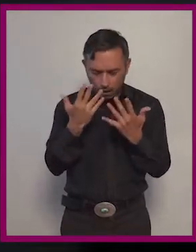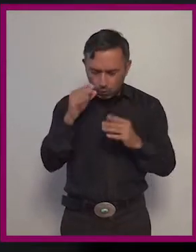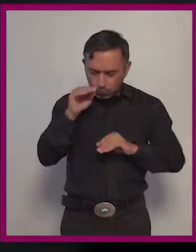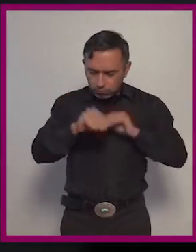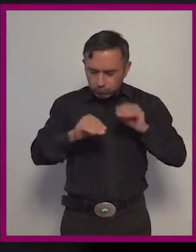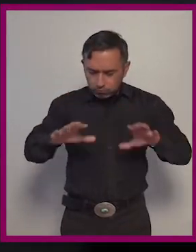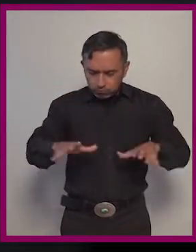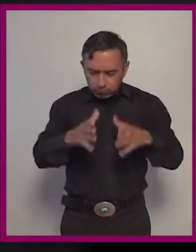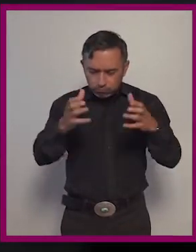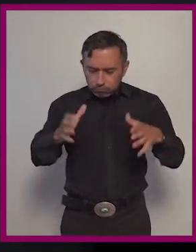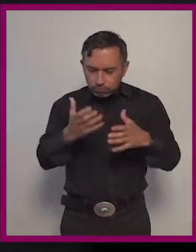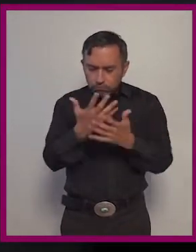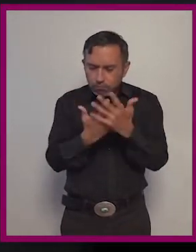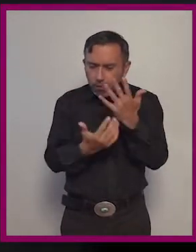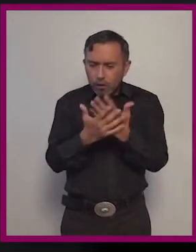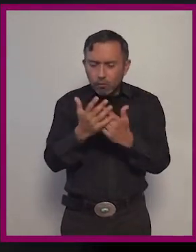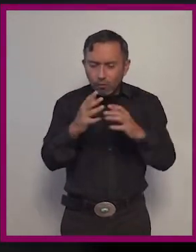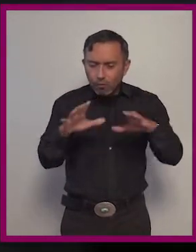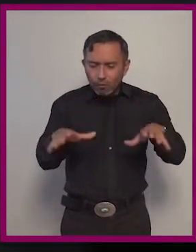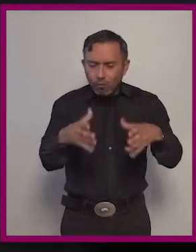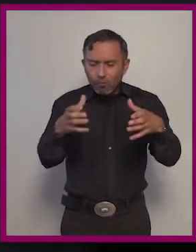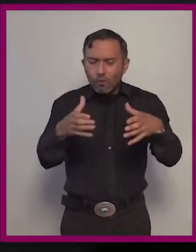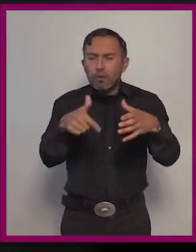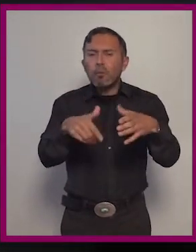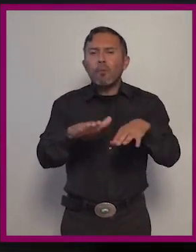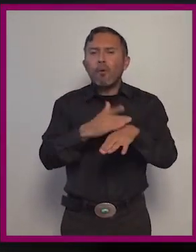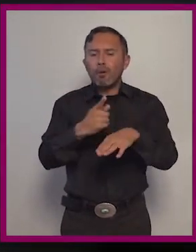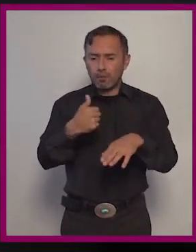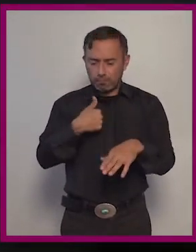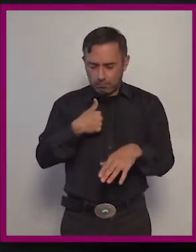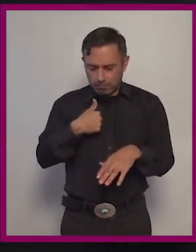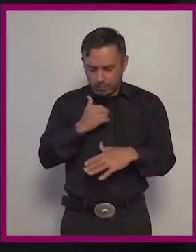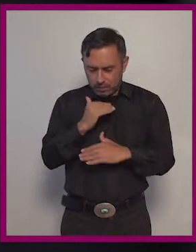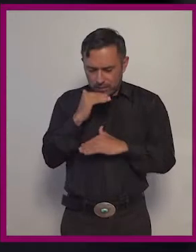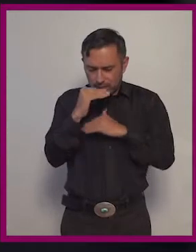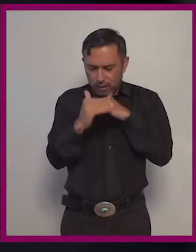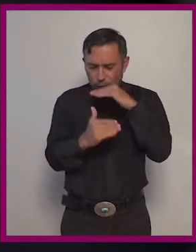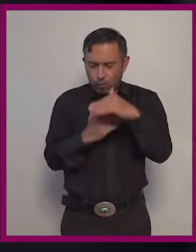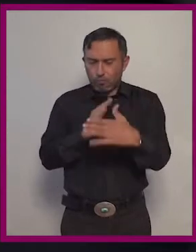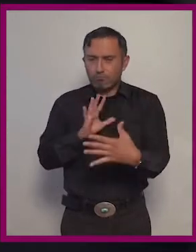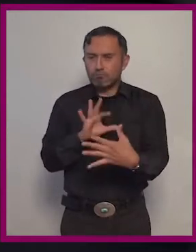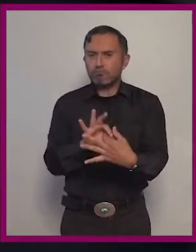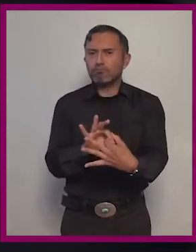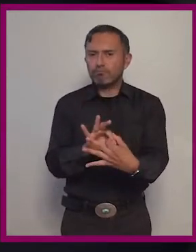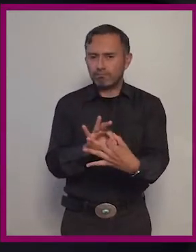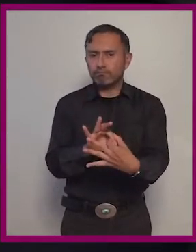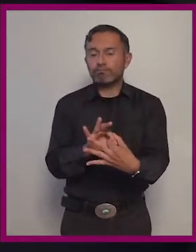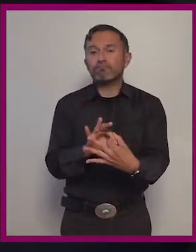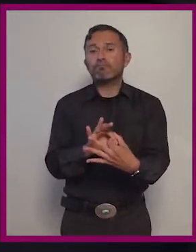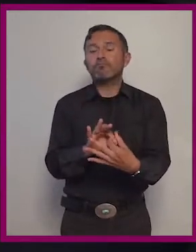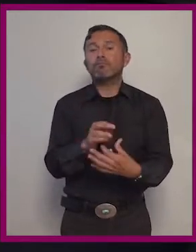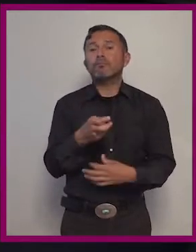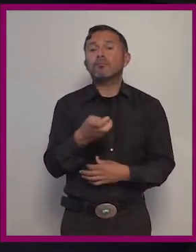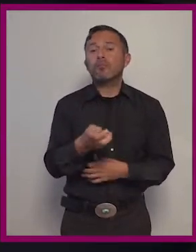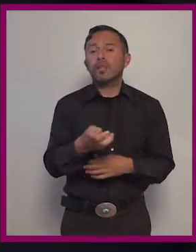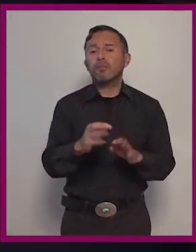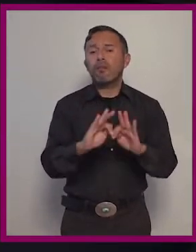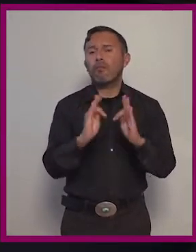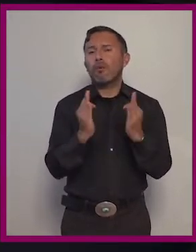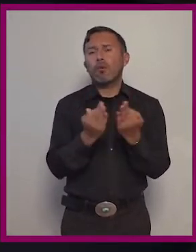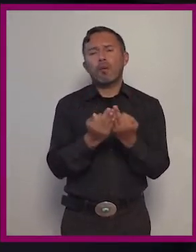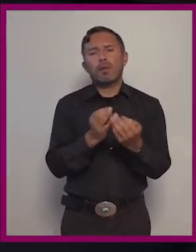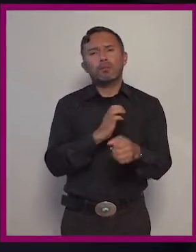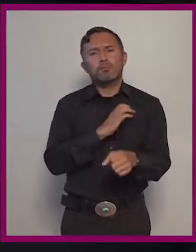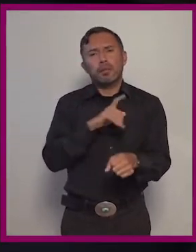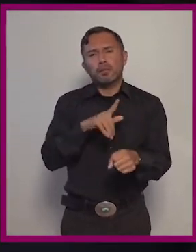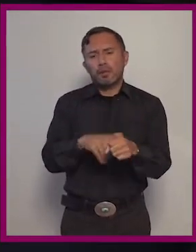forma parte del desarrollo de uno mismo y es una forma muy especial de